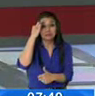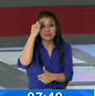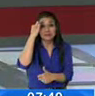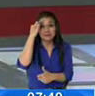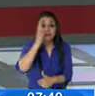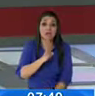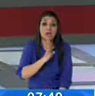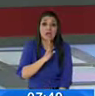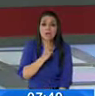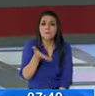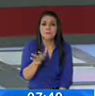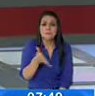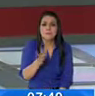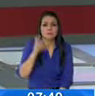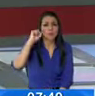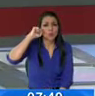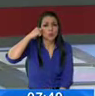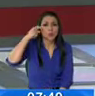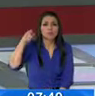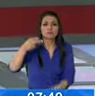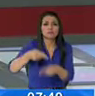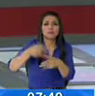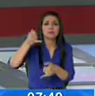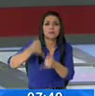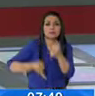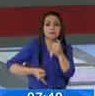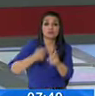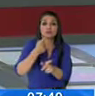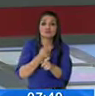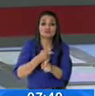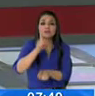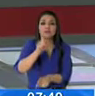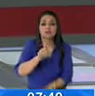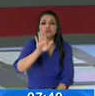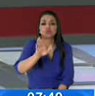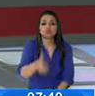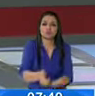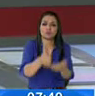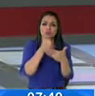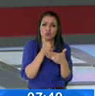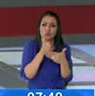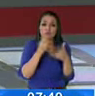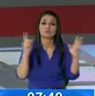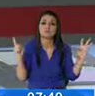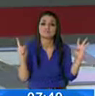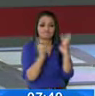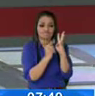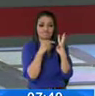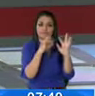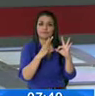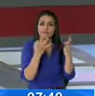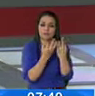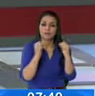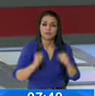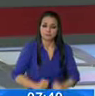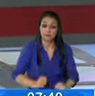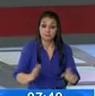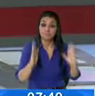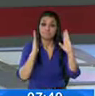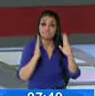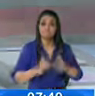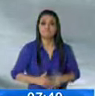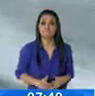no habla y no recuerda su apellido, por lo que necesitamos su ayuda para que se reencuentre con su familia. Preste atención.